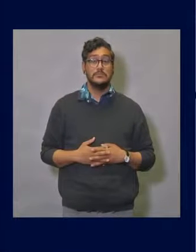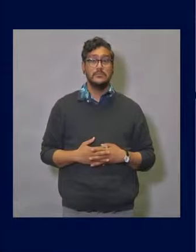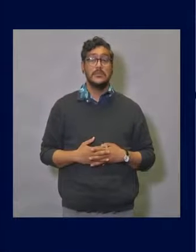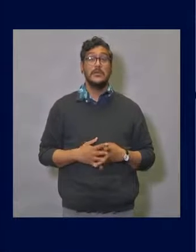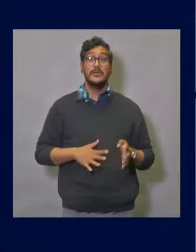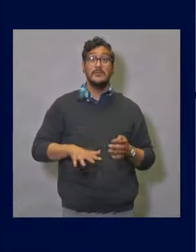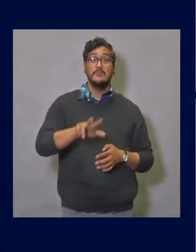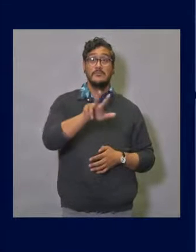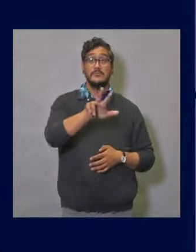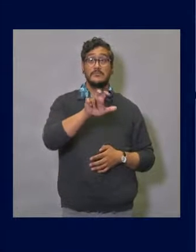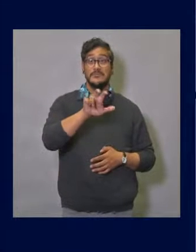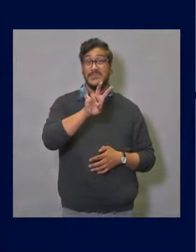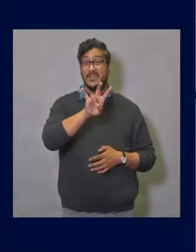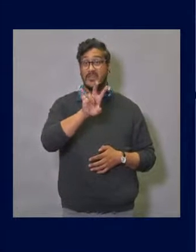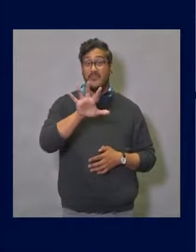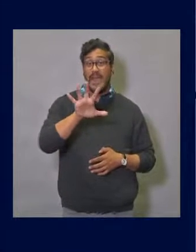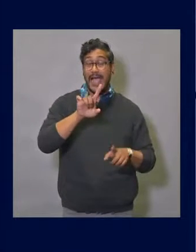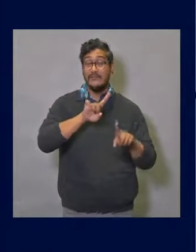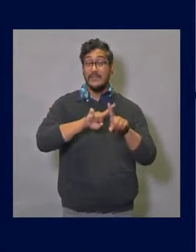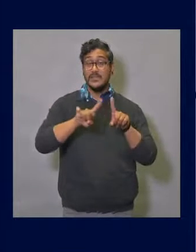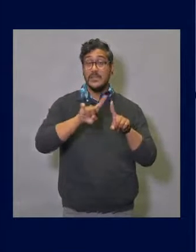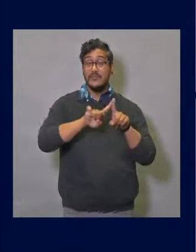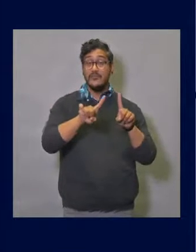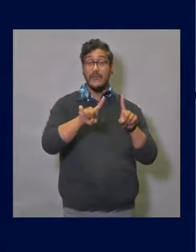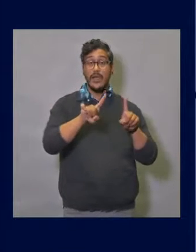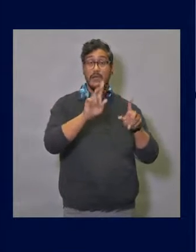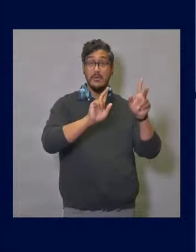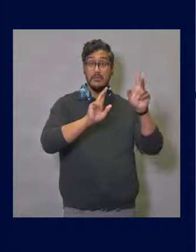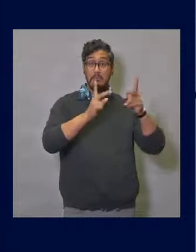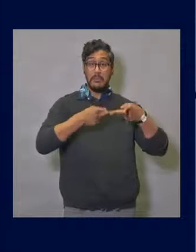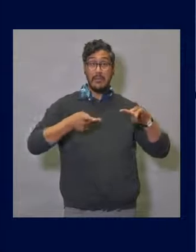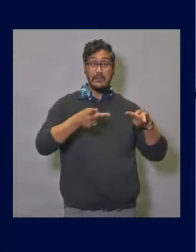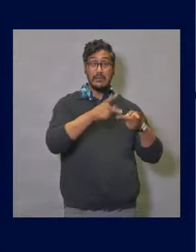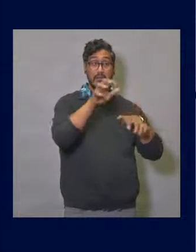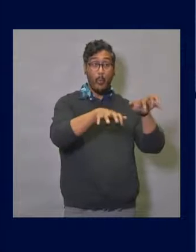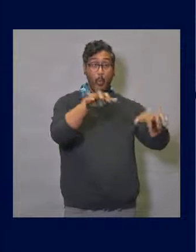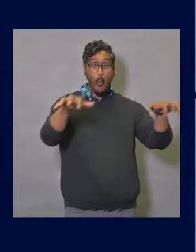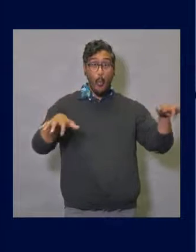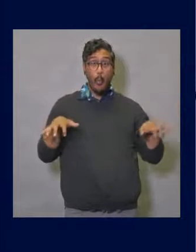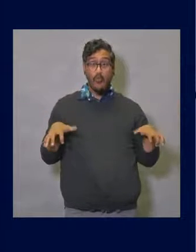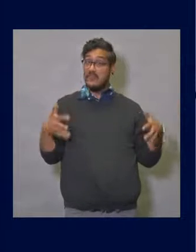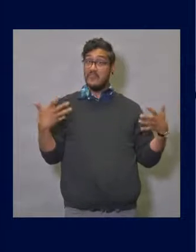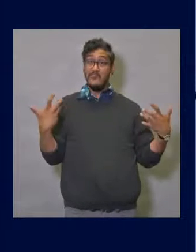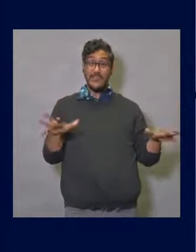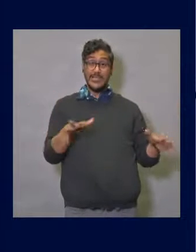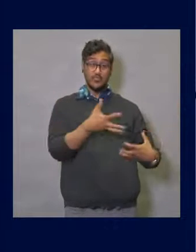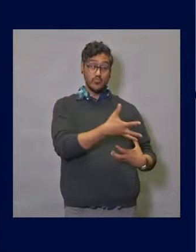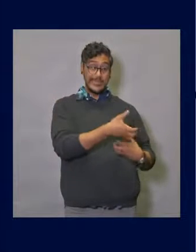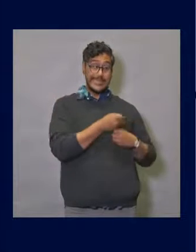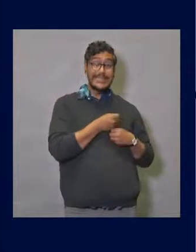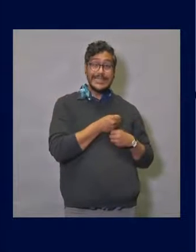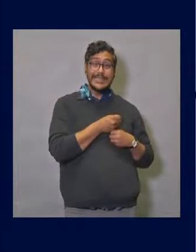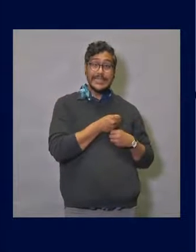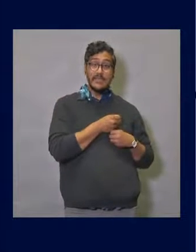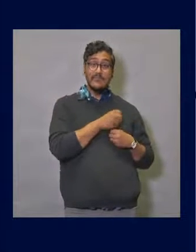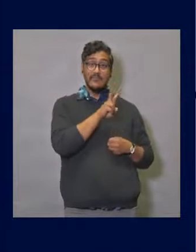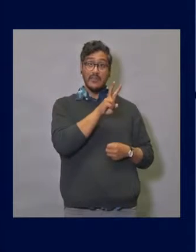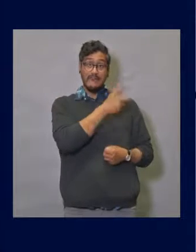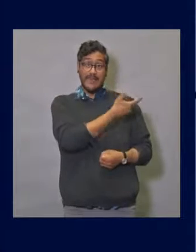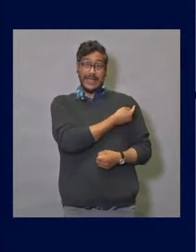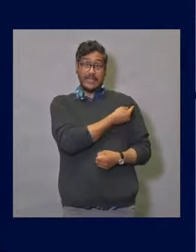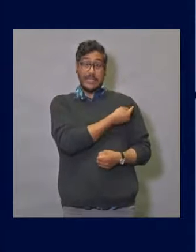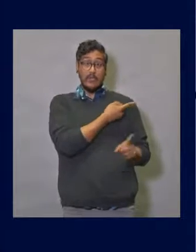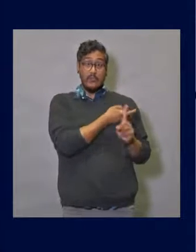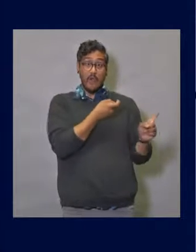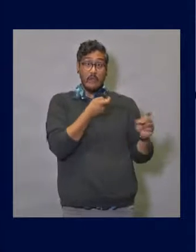aproximadamente 375 socios de vacunación del condado que han recibido la vacuna directamente del condado seguirán